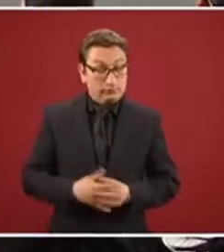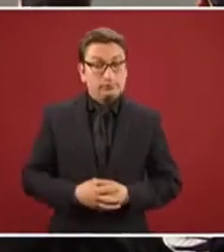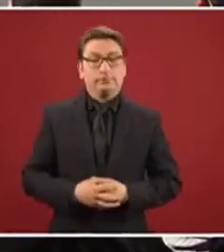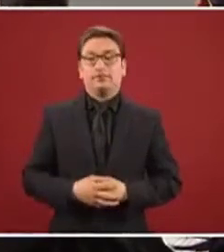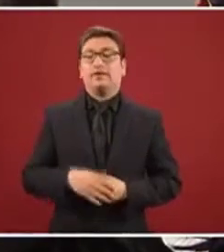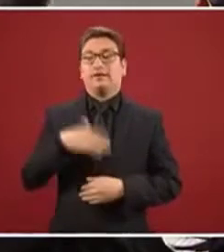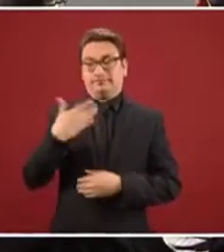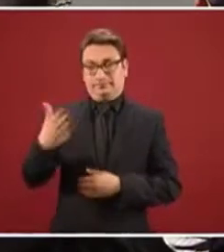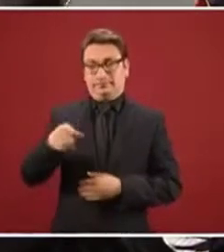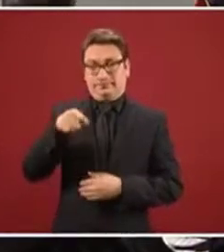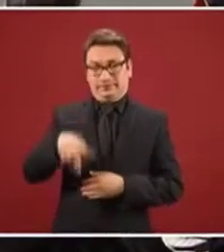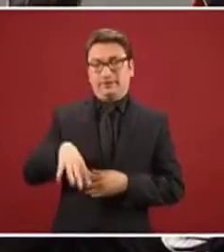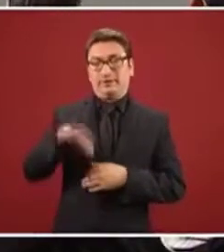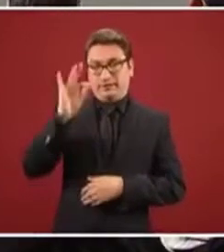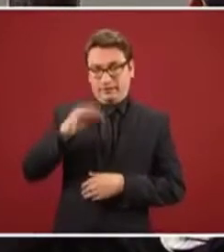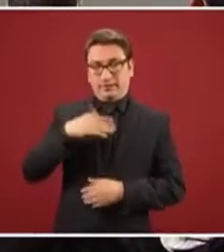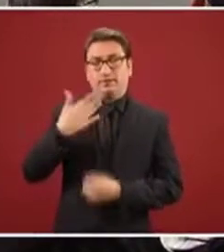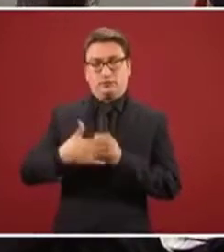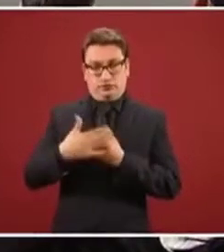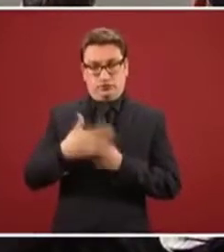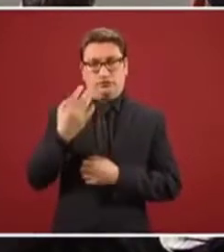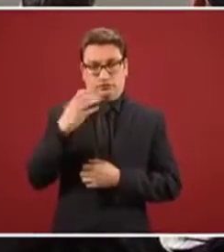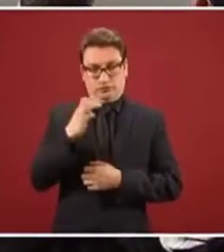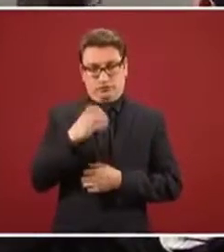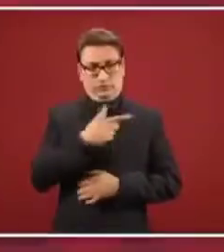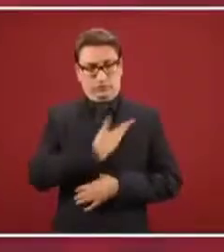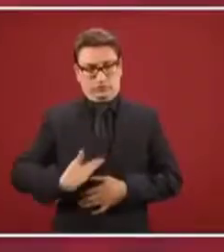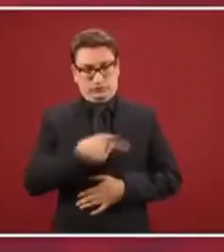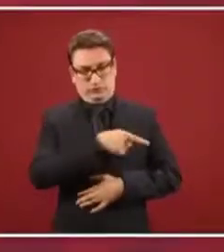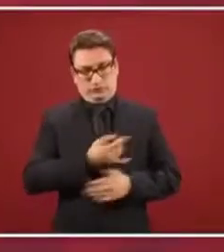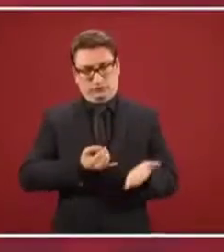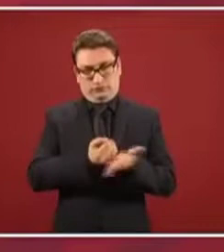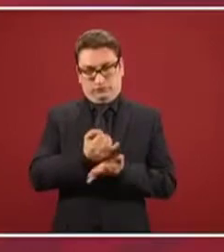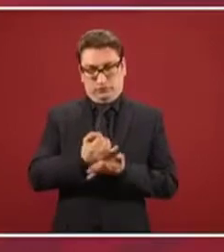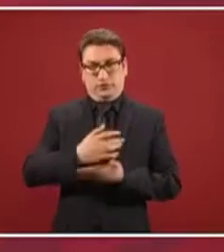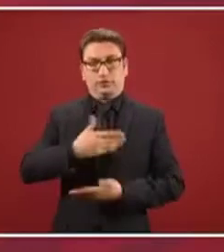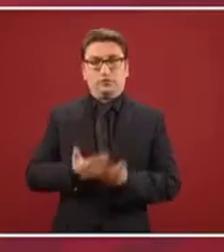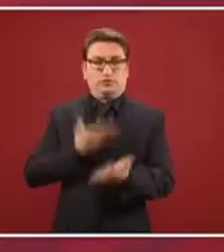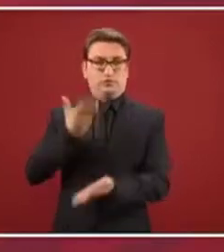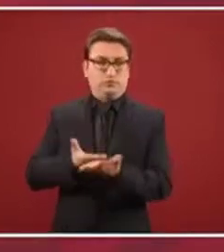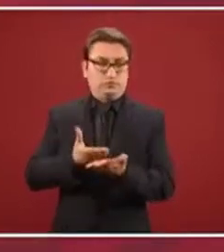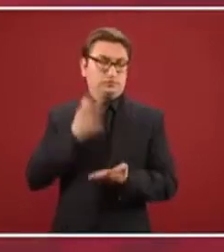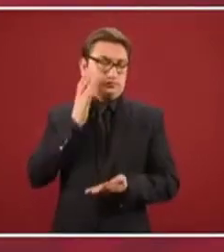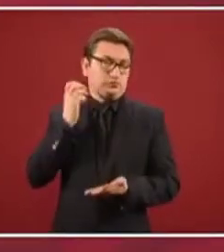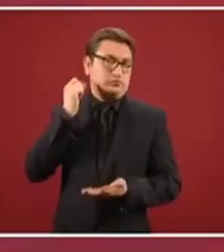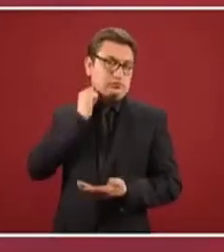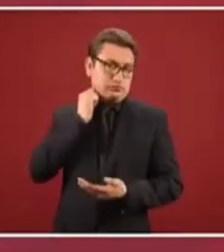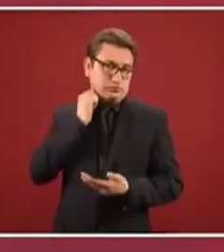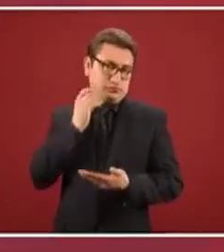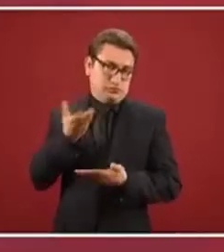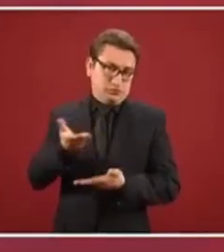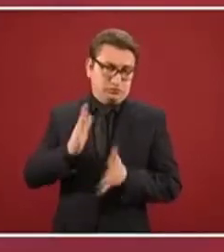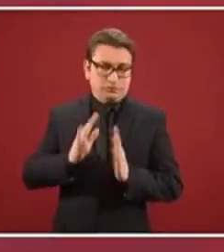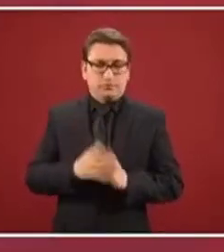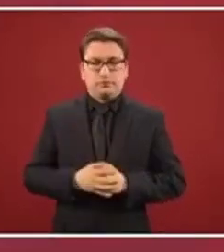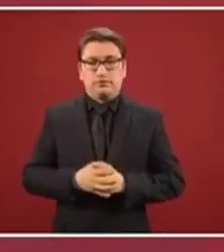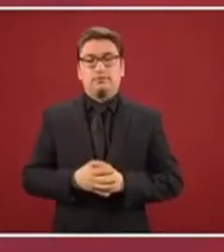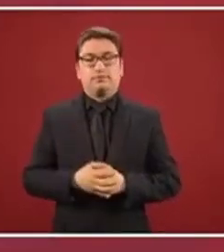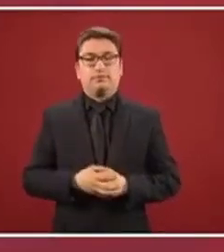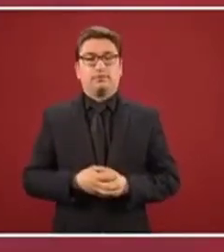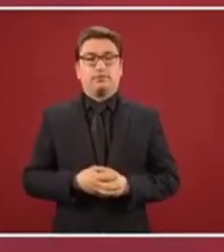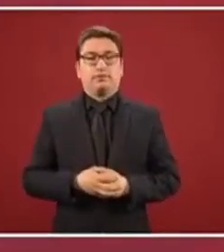mes de enero, es una decisión del señor presidente, y se presenta al Senado de la República, por lo que hace Argentina. Por lo que hace a los datos